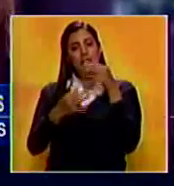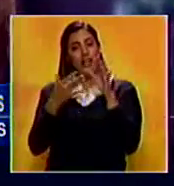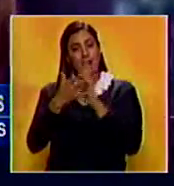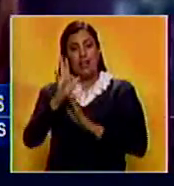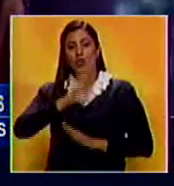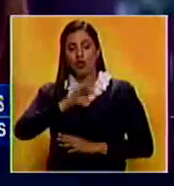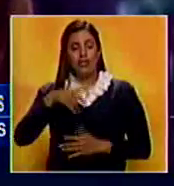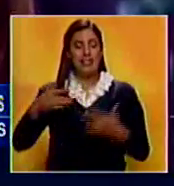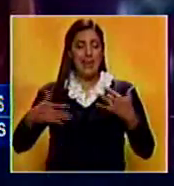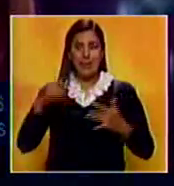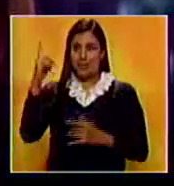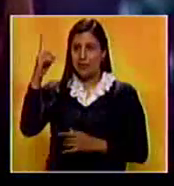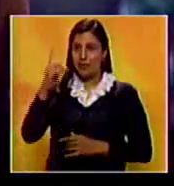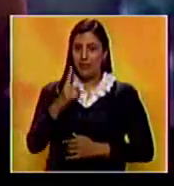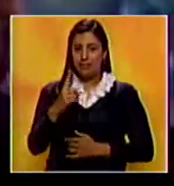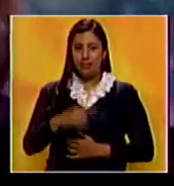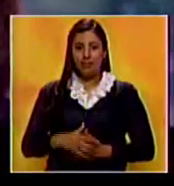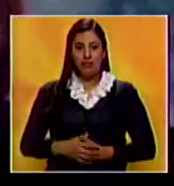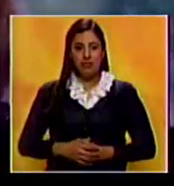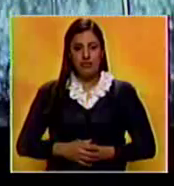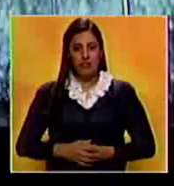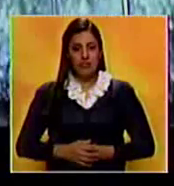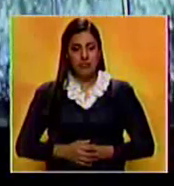que estaban muy emocionados.